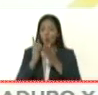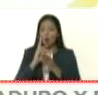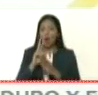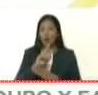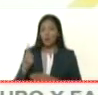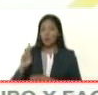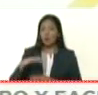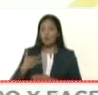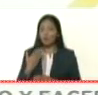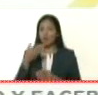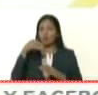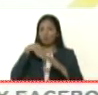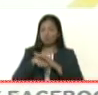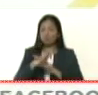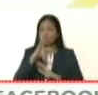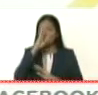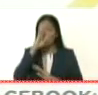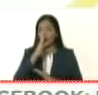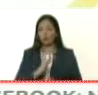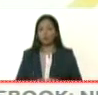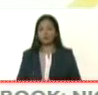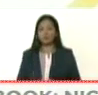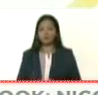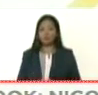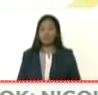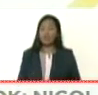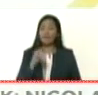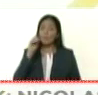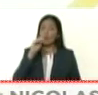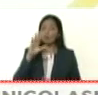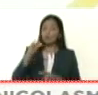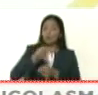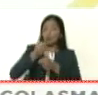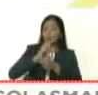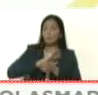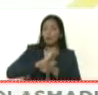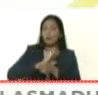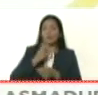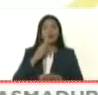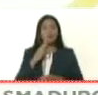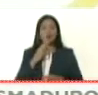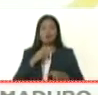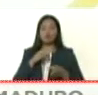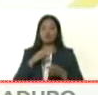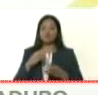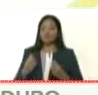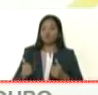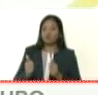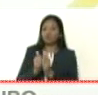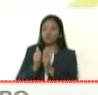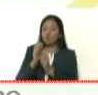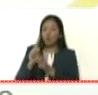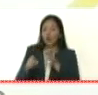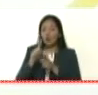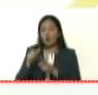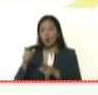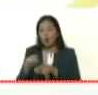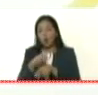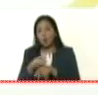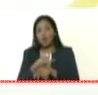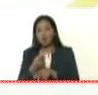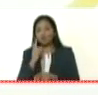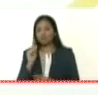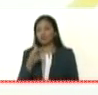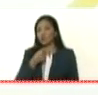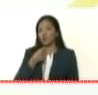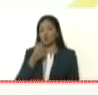tenía depositado dinero para tratar de apropiárselo con la complicidad de los gobiernos que lo soportan, como es